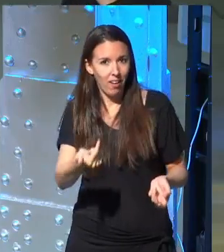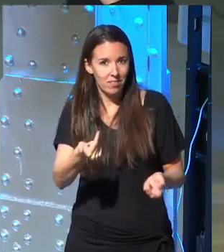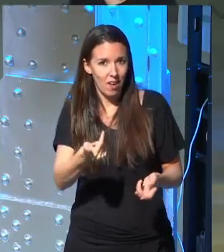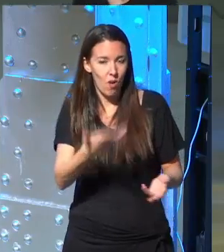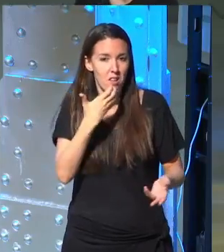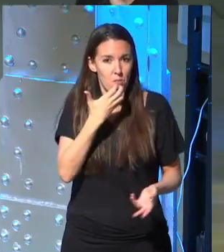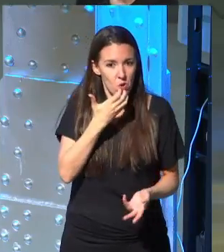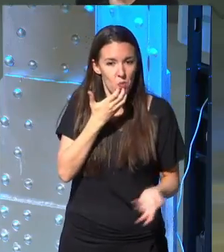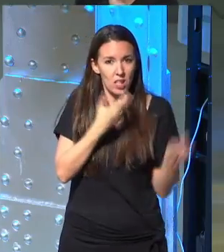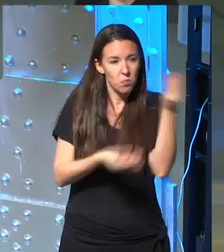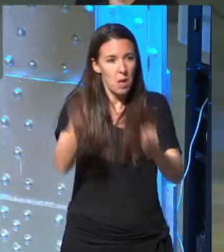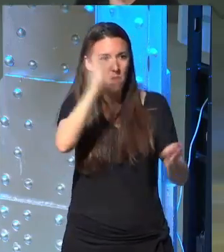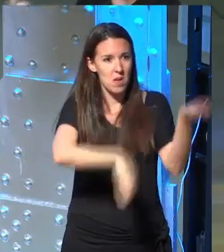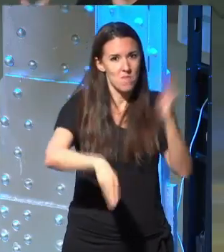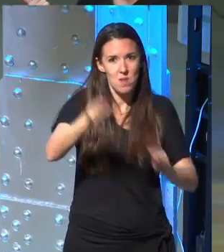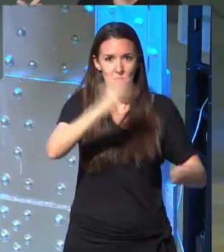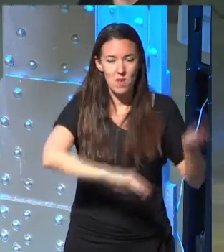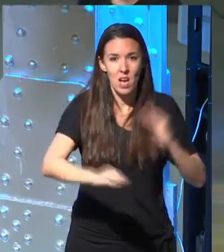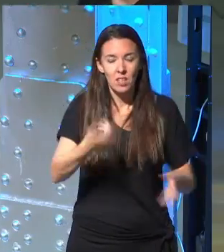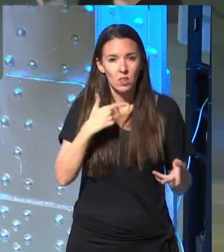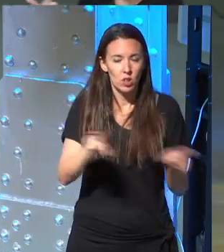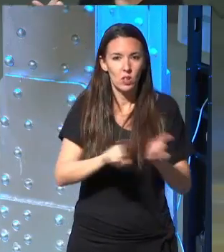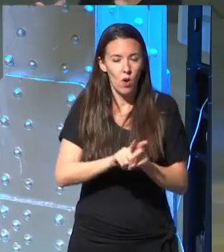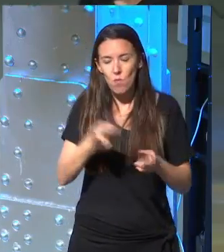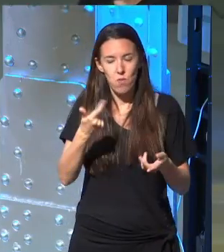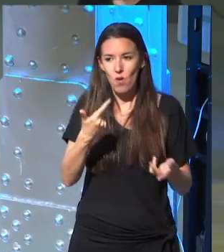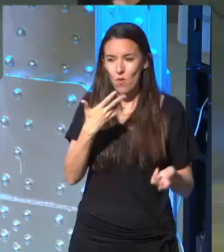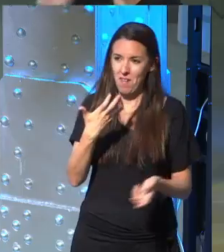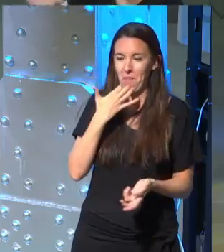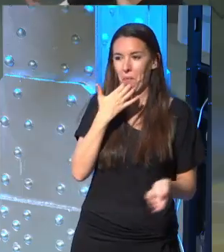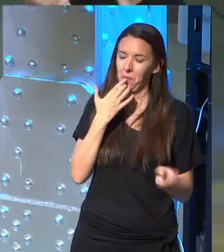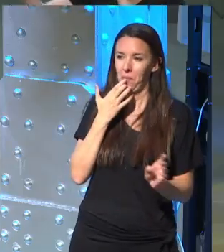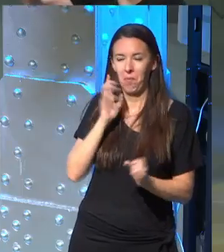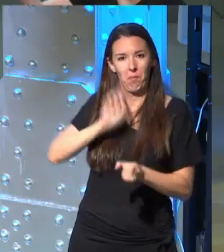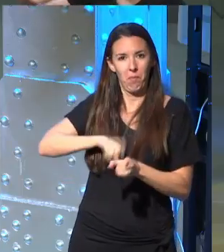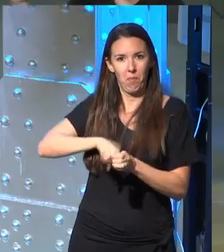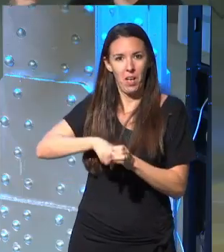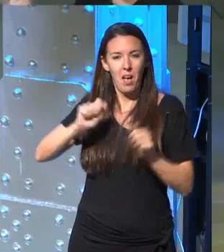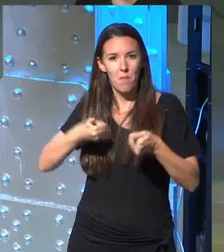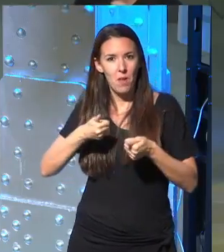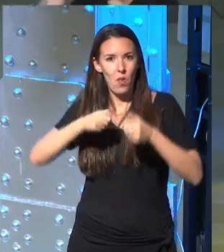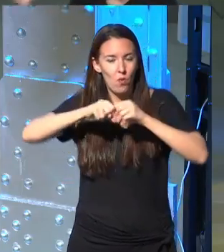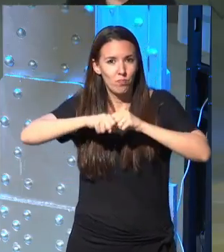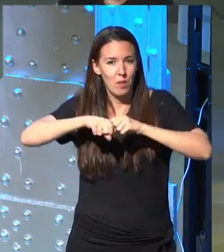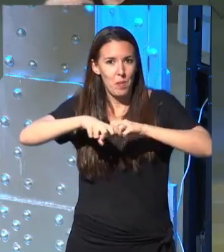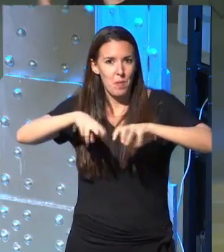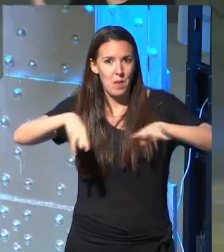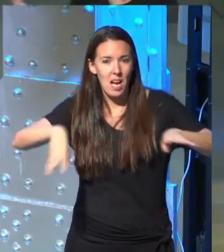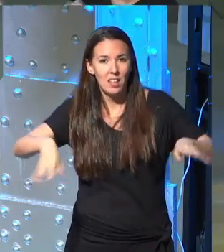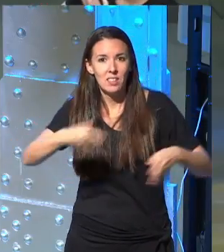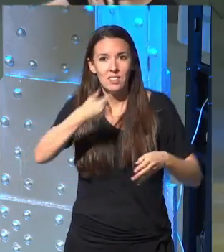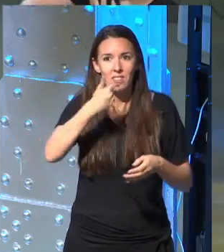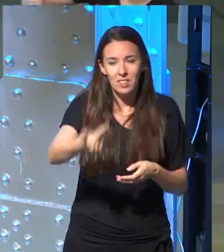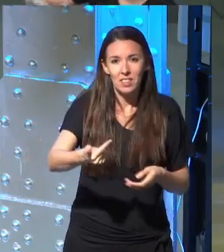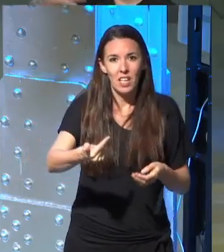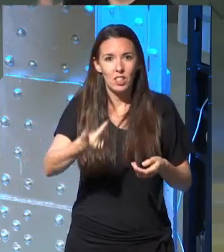plan, estoy guay para esta historia, entonces les pilló como con gracia, ¿sabes? Y sí. Empezó como el bulo a crecer entre los del hijo de la